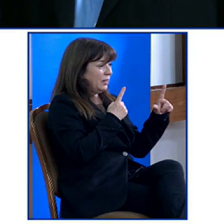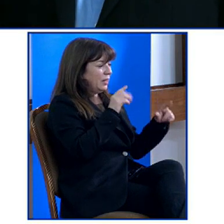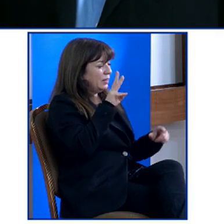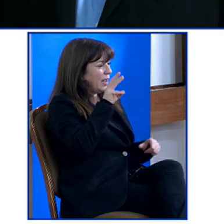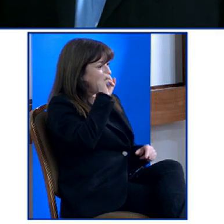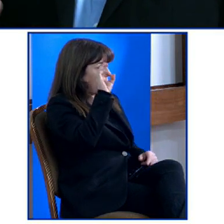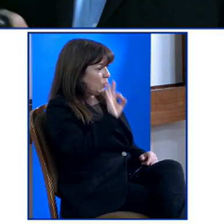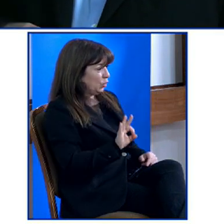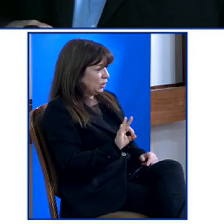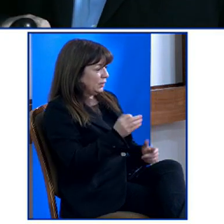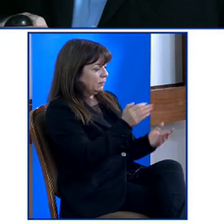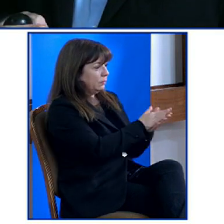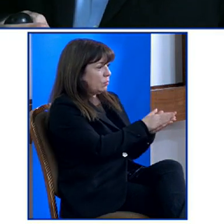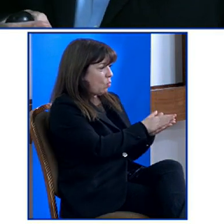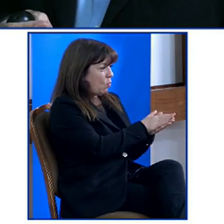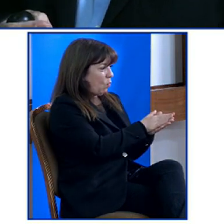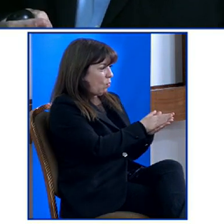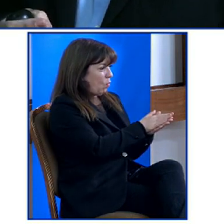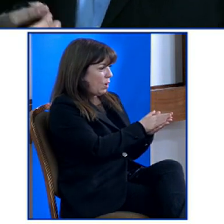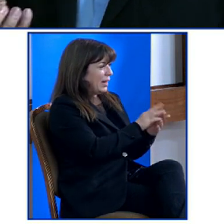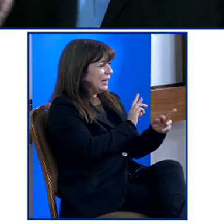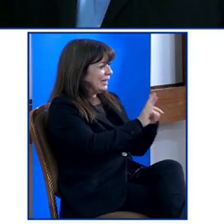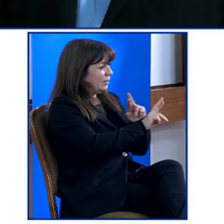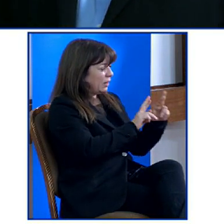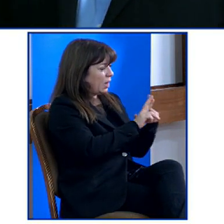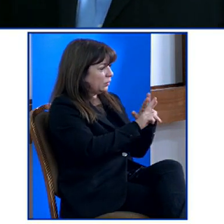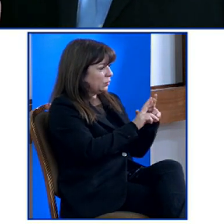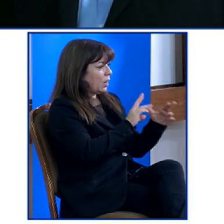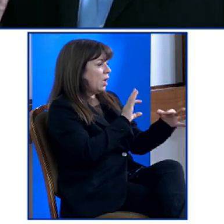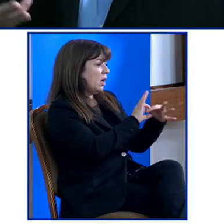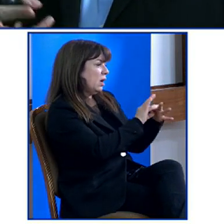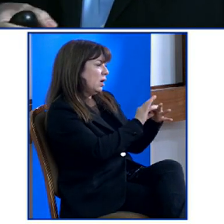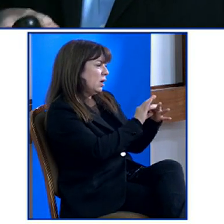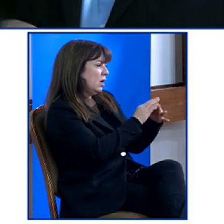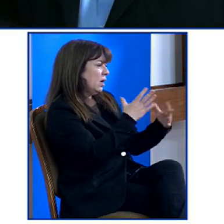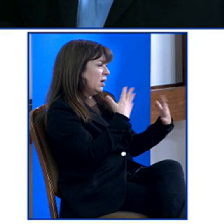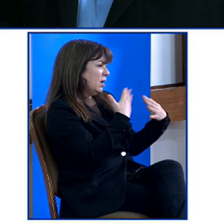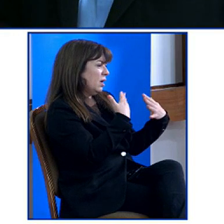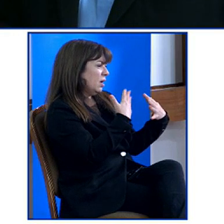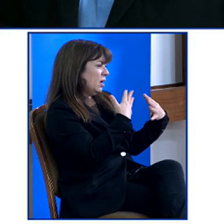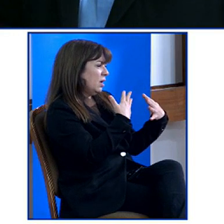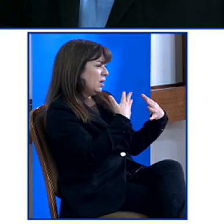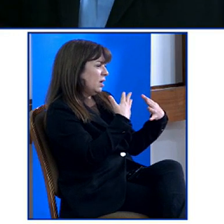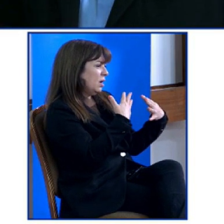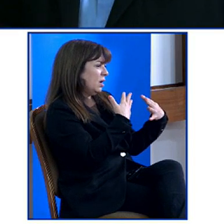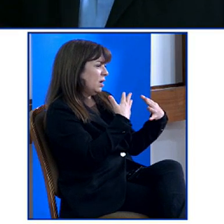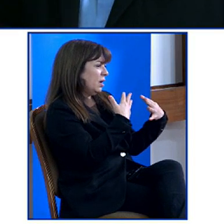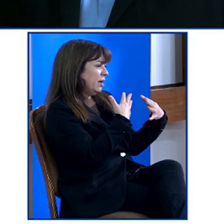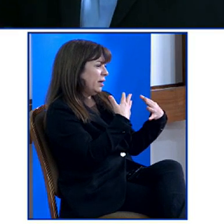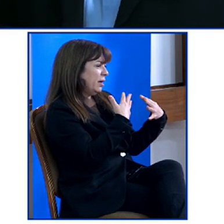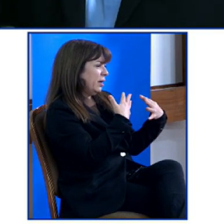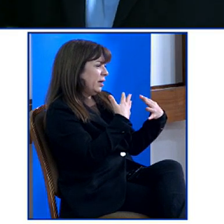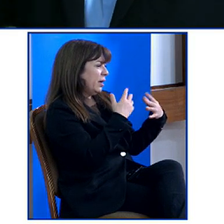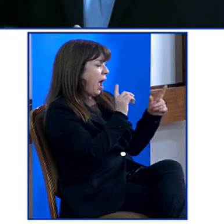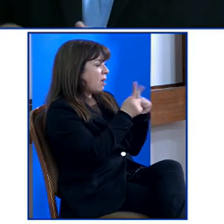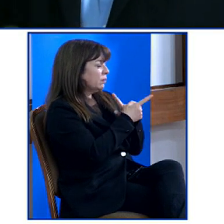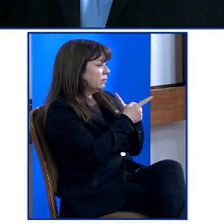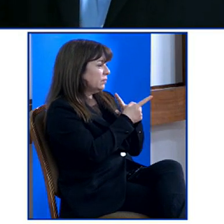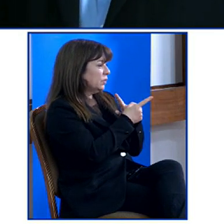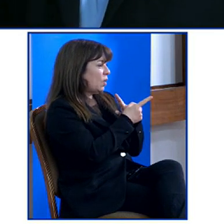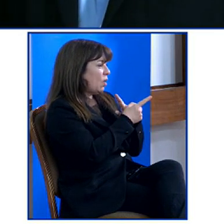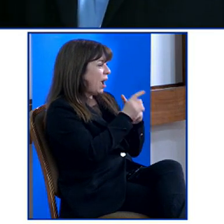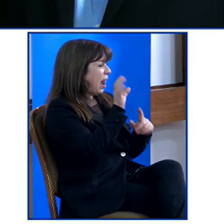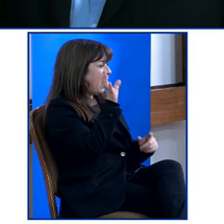30% de la mortalidad relacionada o asociada con el calor, que es atribuible directamente al cambio